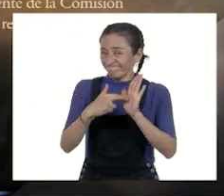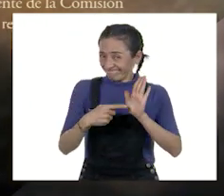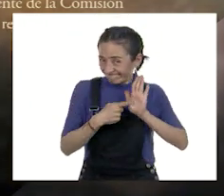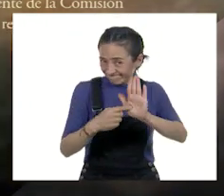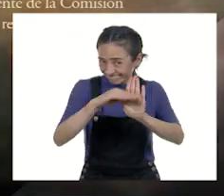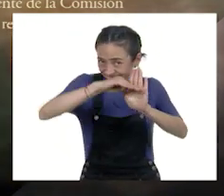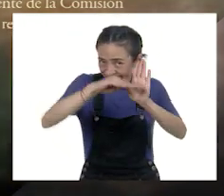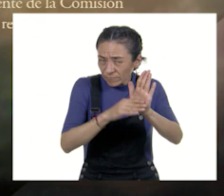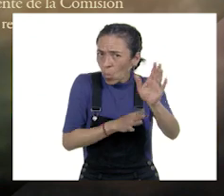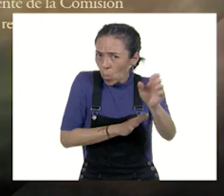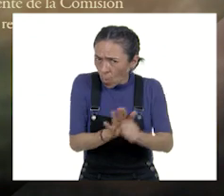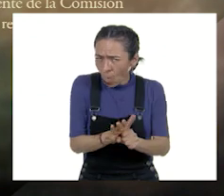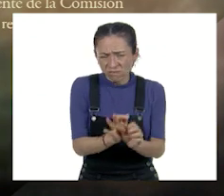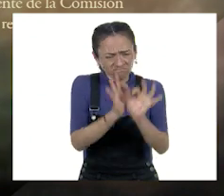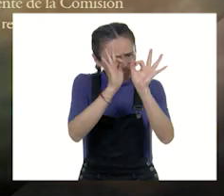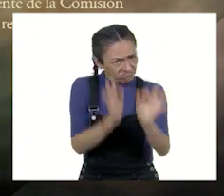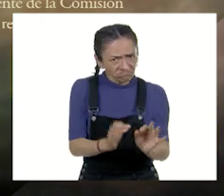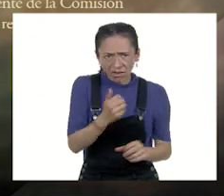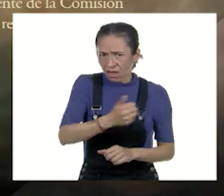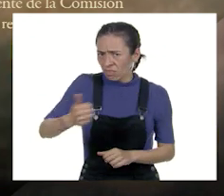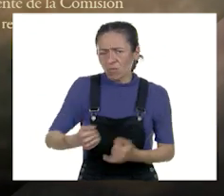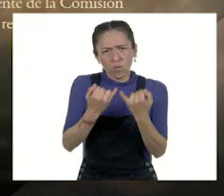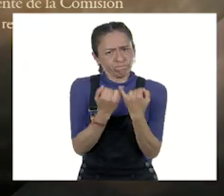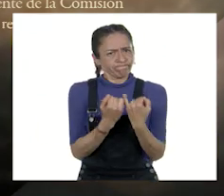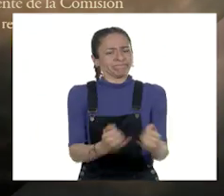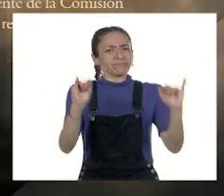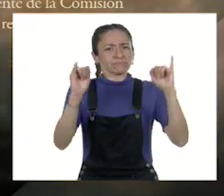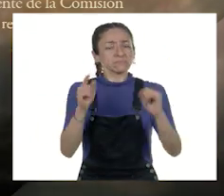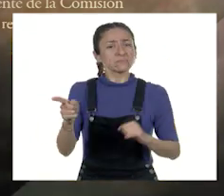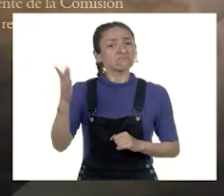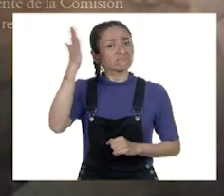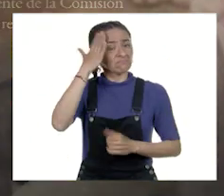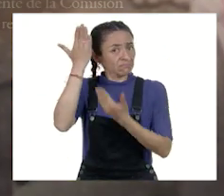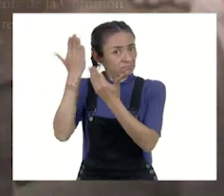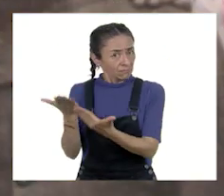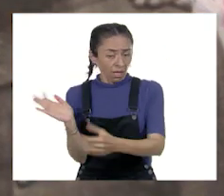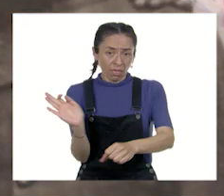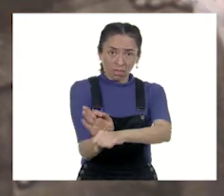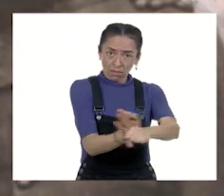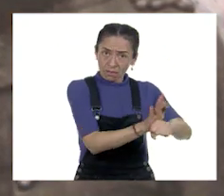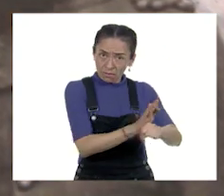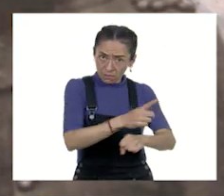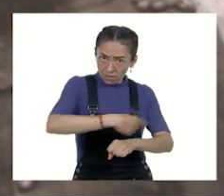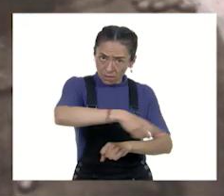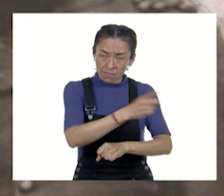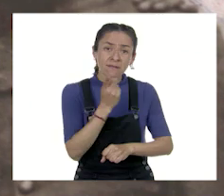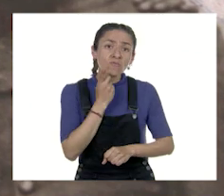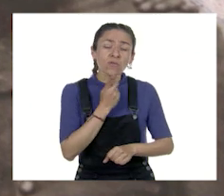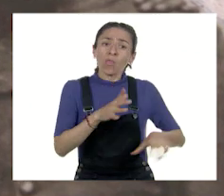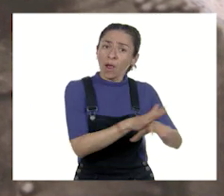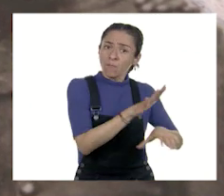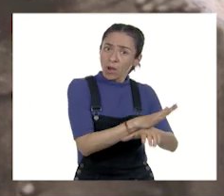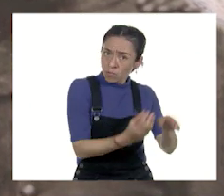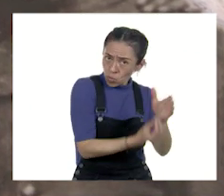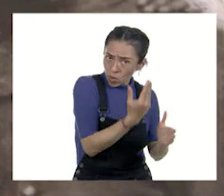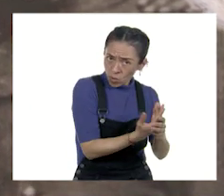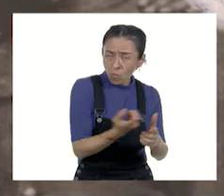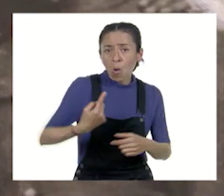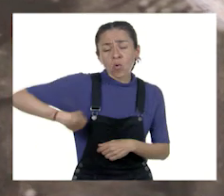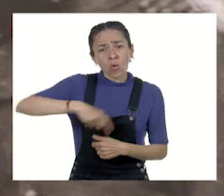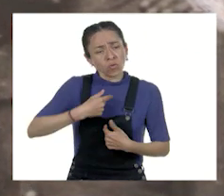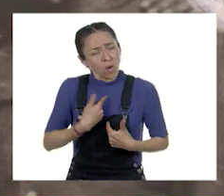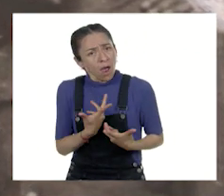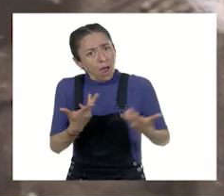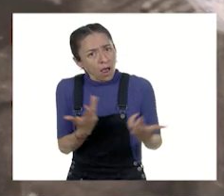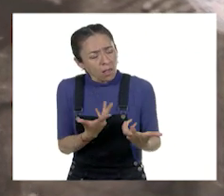con entera independencia. No porque el primer jefe haga la defensa de los diputados renovadores, nosotros vayamos a inclinarnos así, de